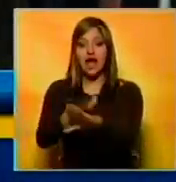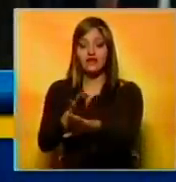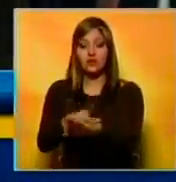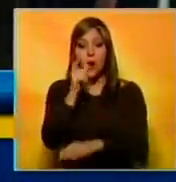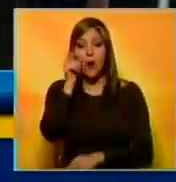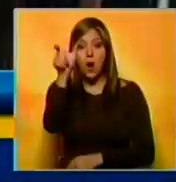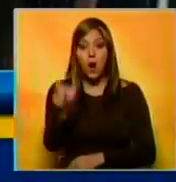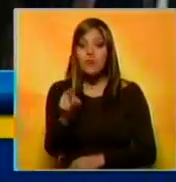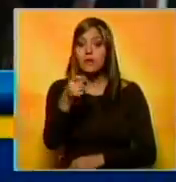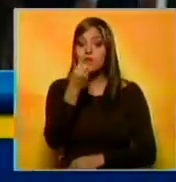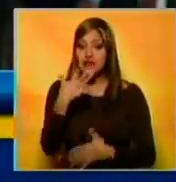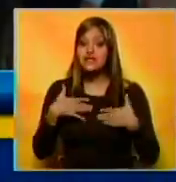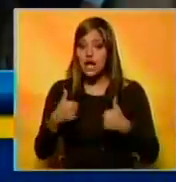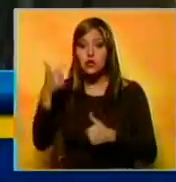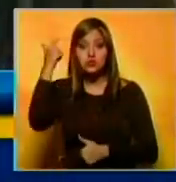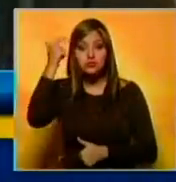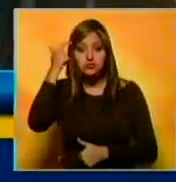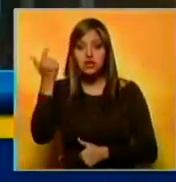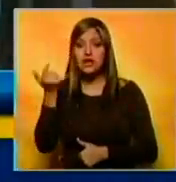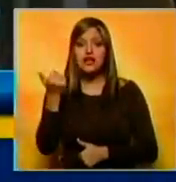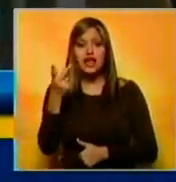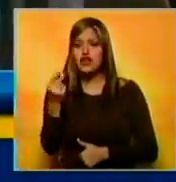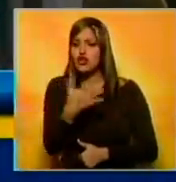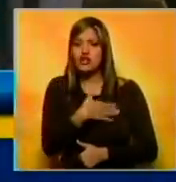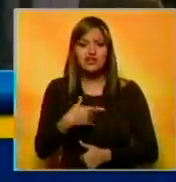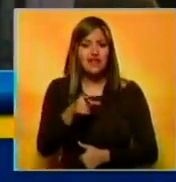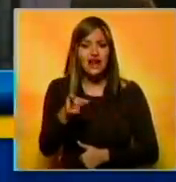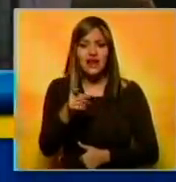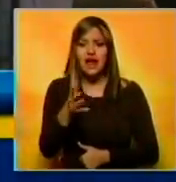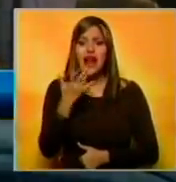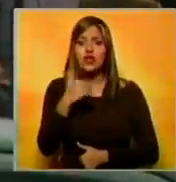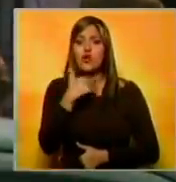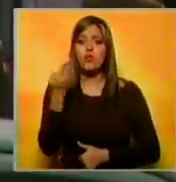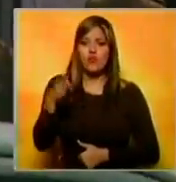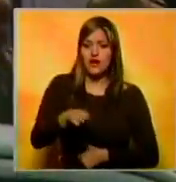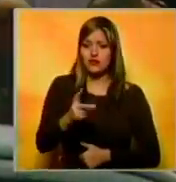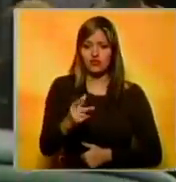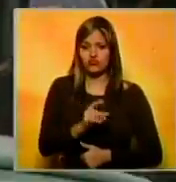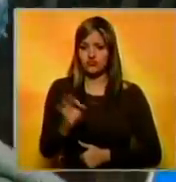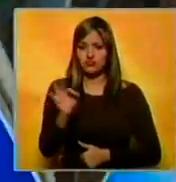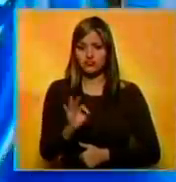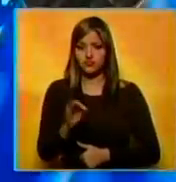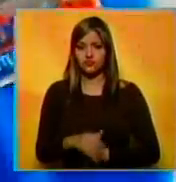hombre tenía buena salud mental y no tenía intenciones de quitarse la vida.